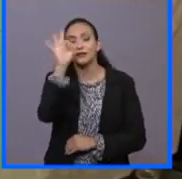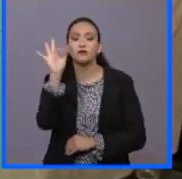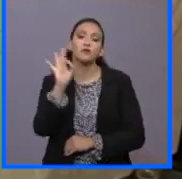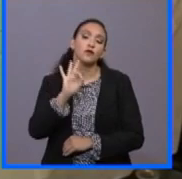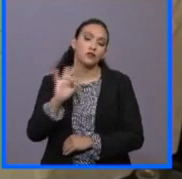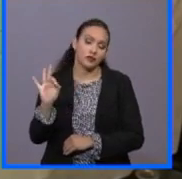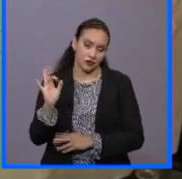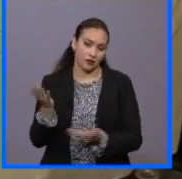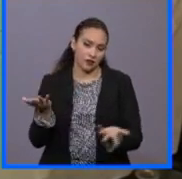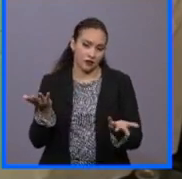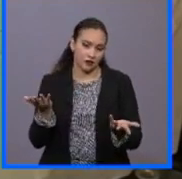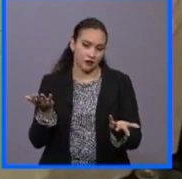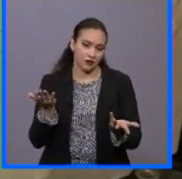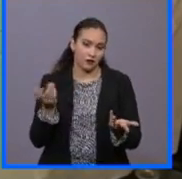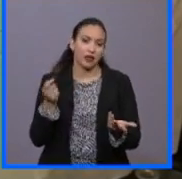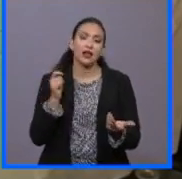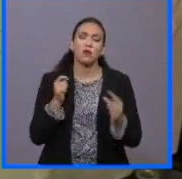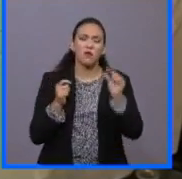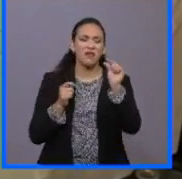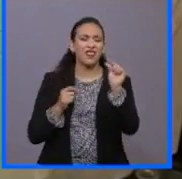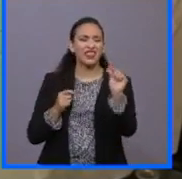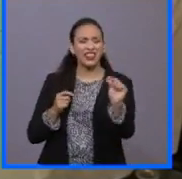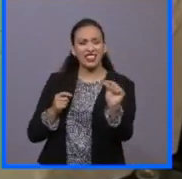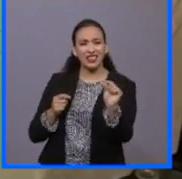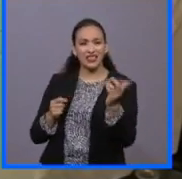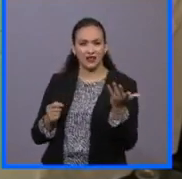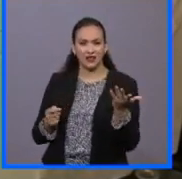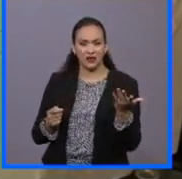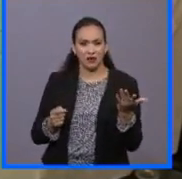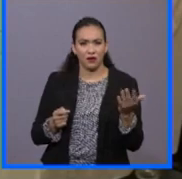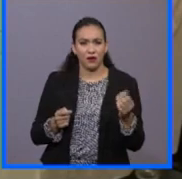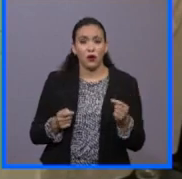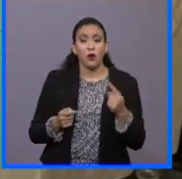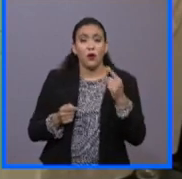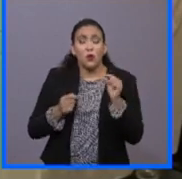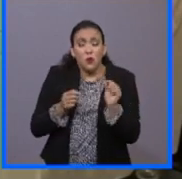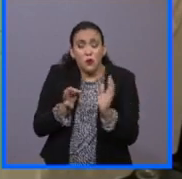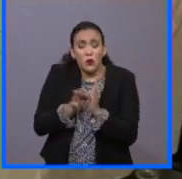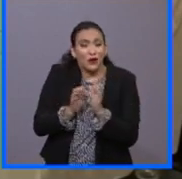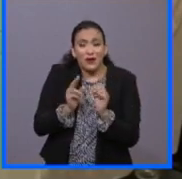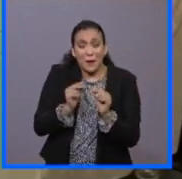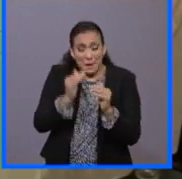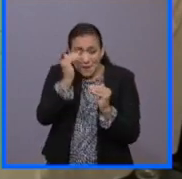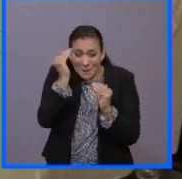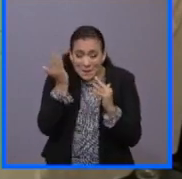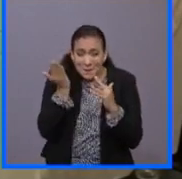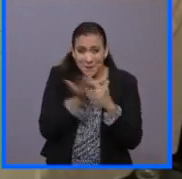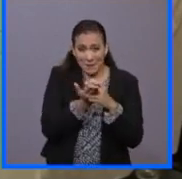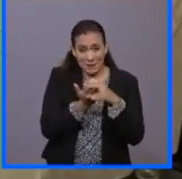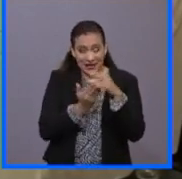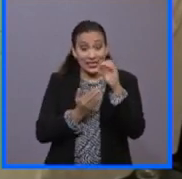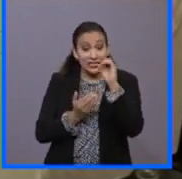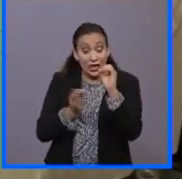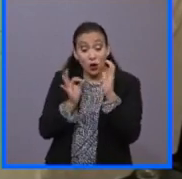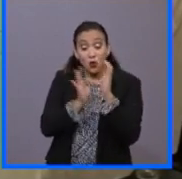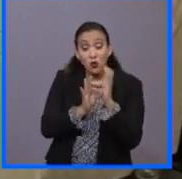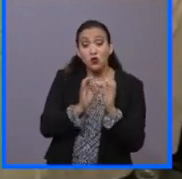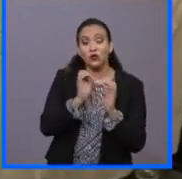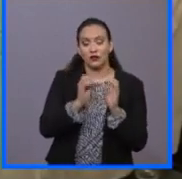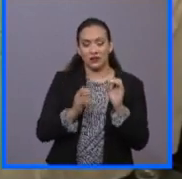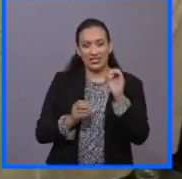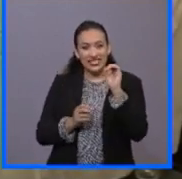0.33%. O sea, no es ni medio punto porcentual. Eso cuesta nuestra